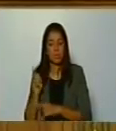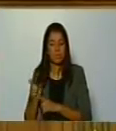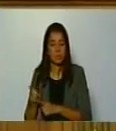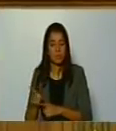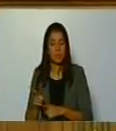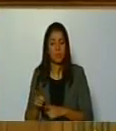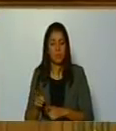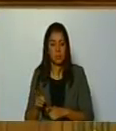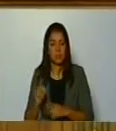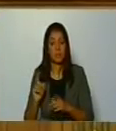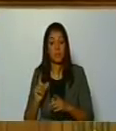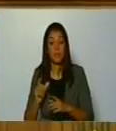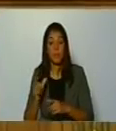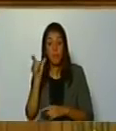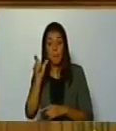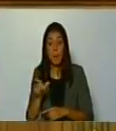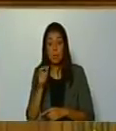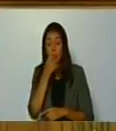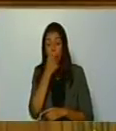está vinculado